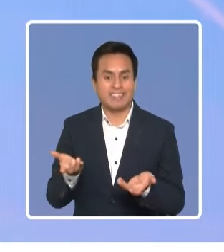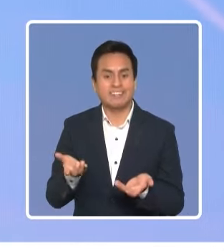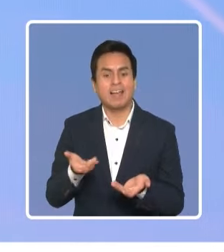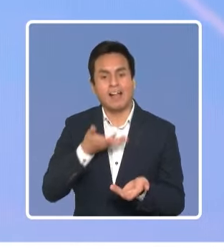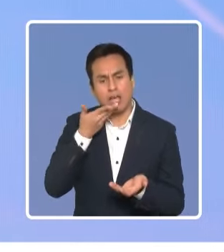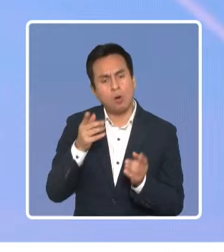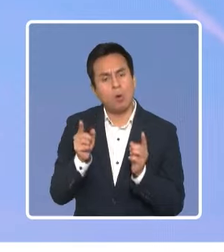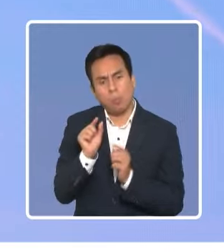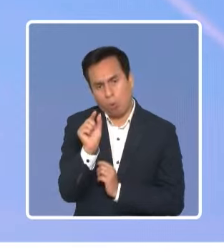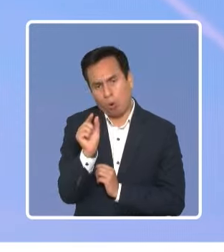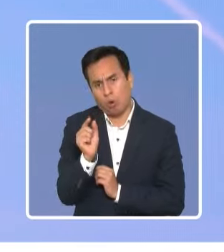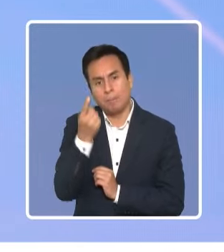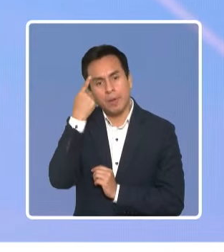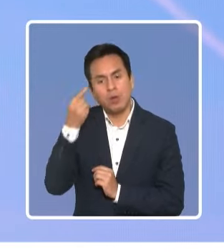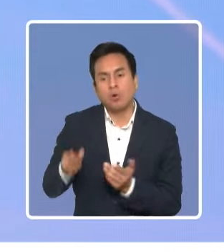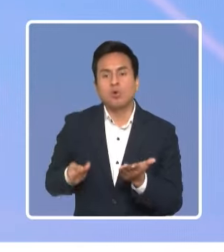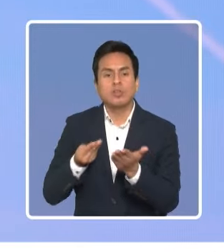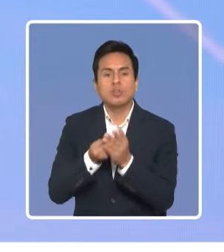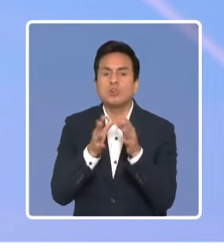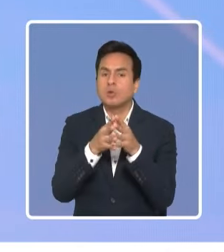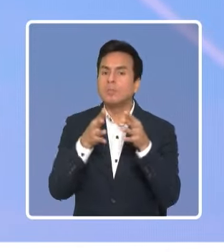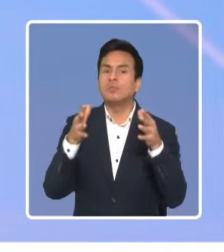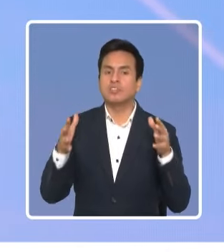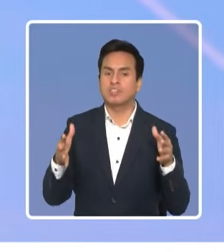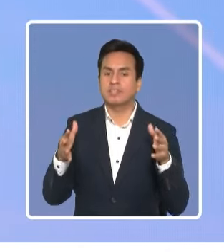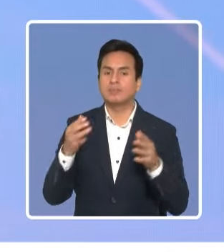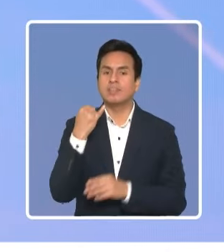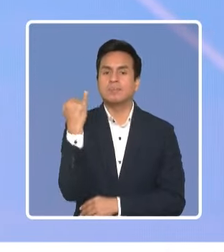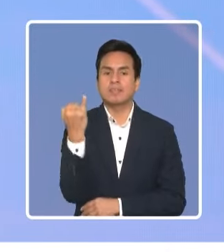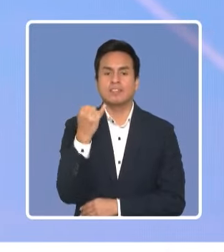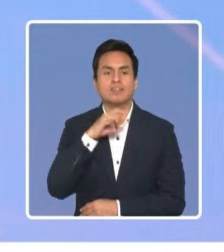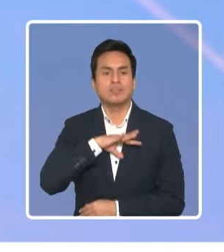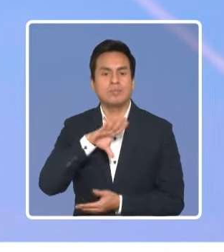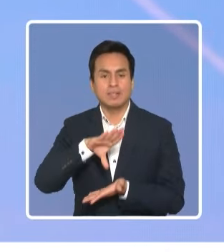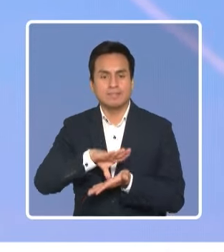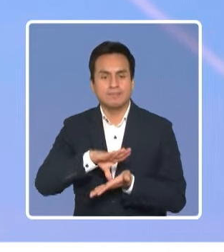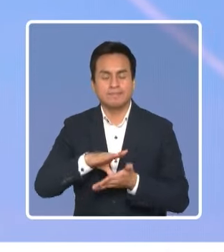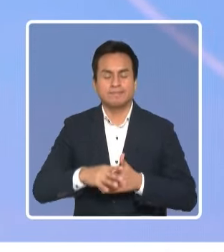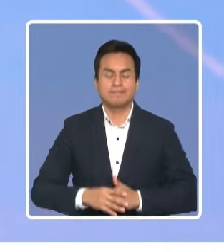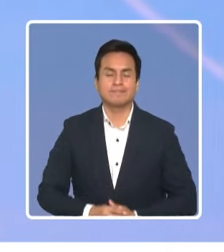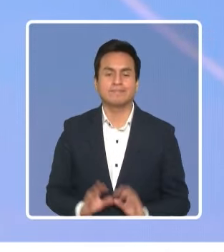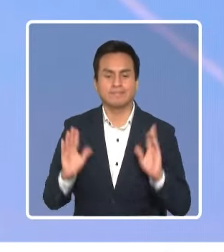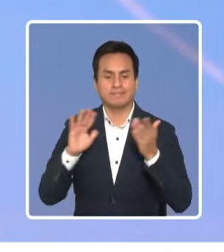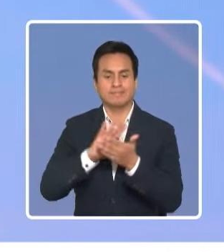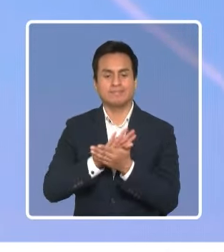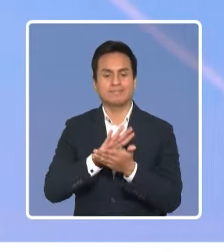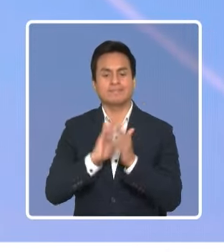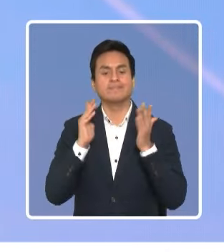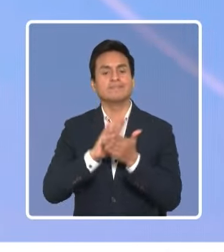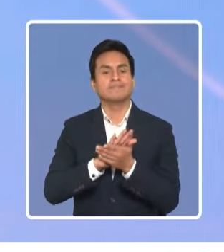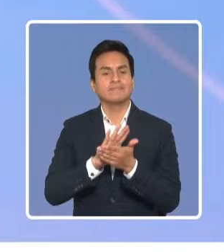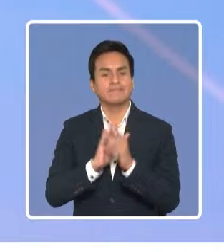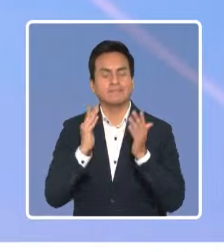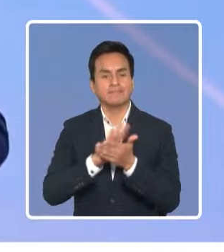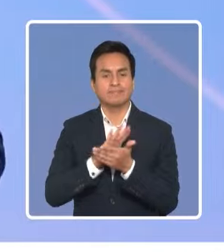las que se ha hablado poco, pero que contribuyeron muchísimo en la independencia de nuestro país.